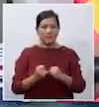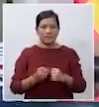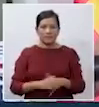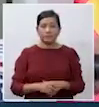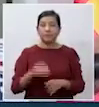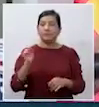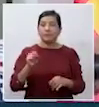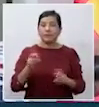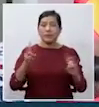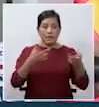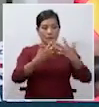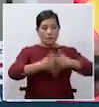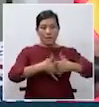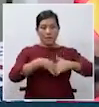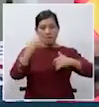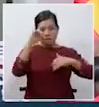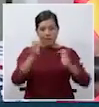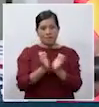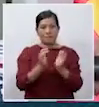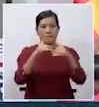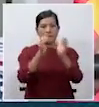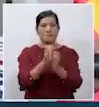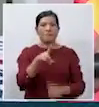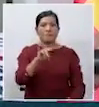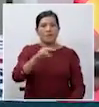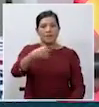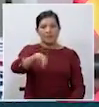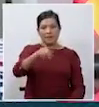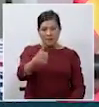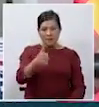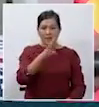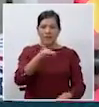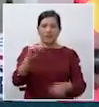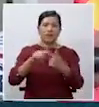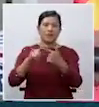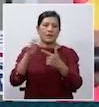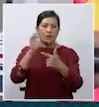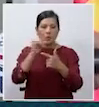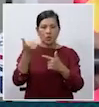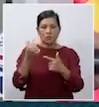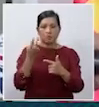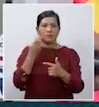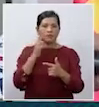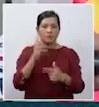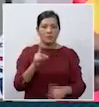La planta procesadora de piña y palmito, ubicada en el municipio de Puerto Villarroel,